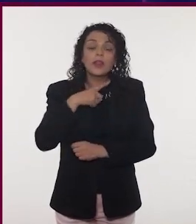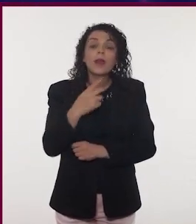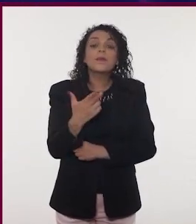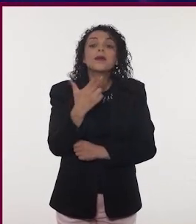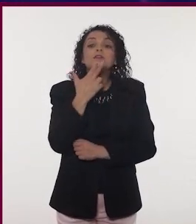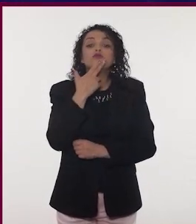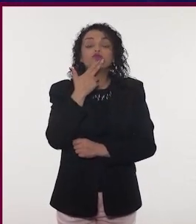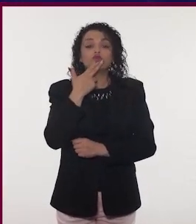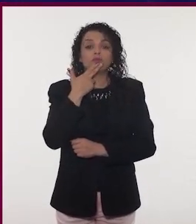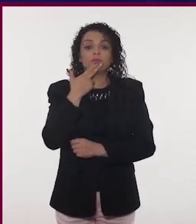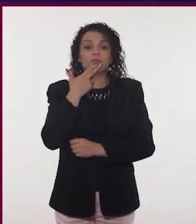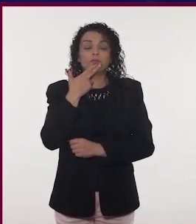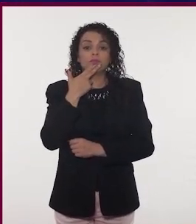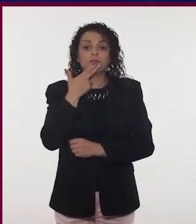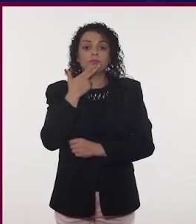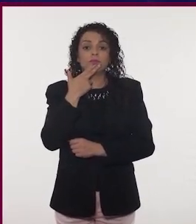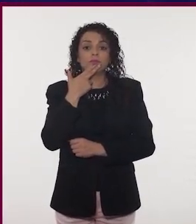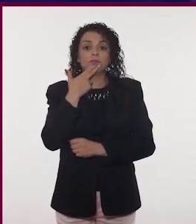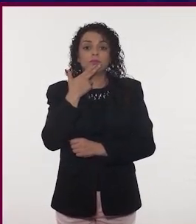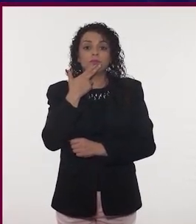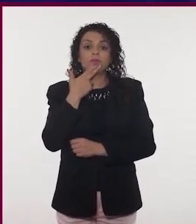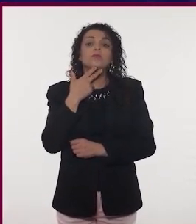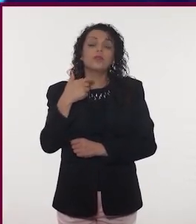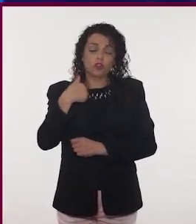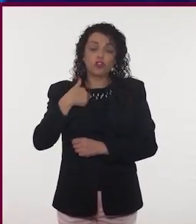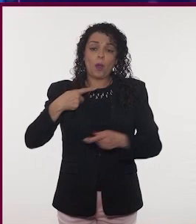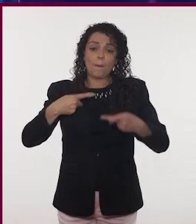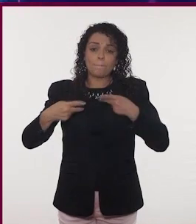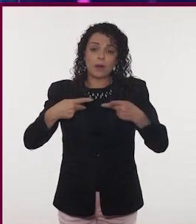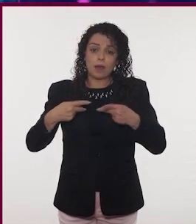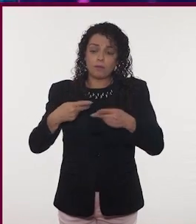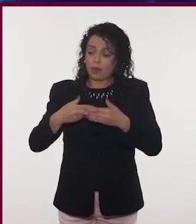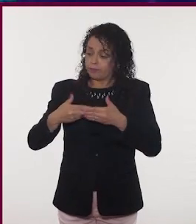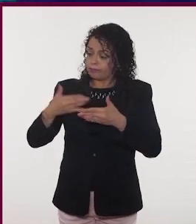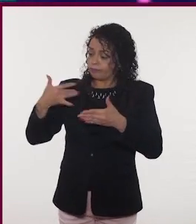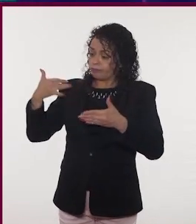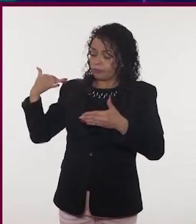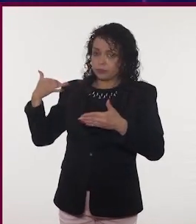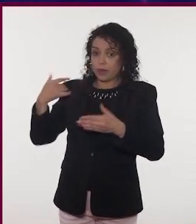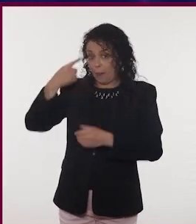ha servido porque me he preparado para ello, ha servido para mí.